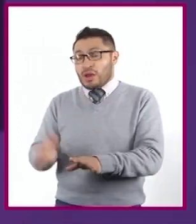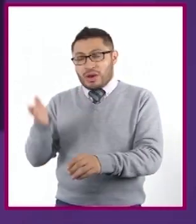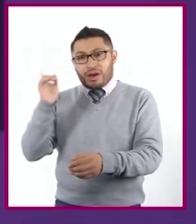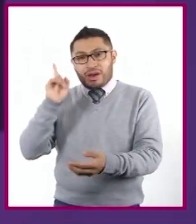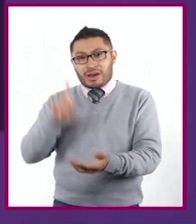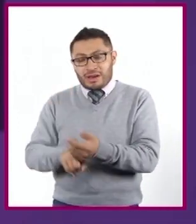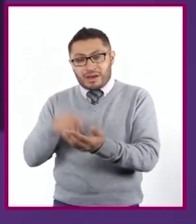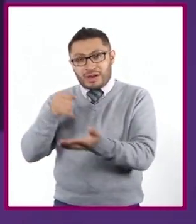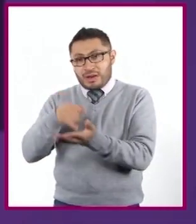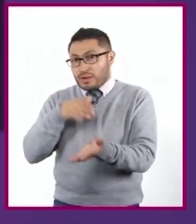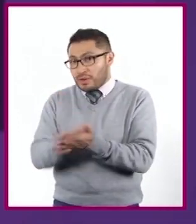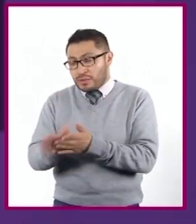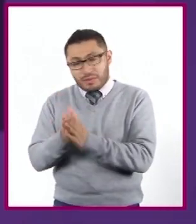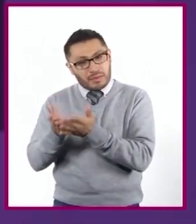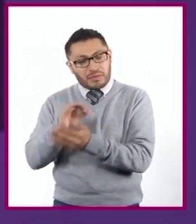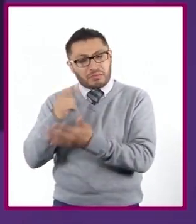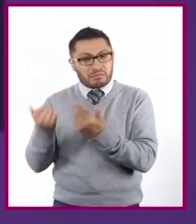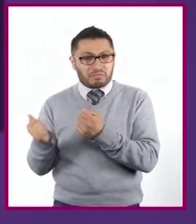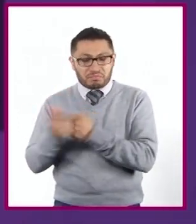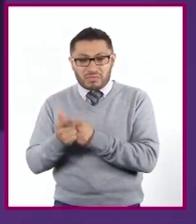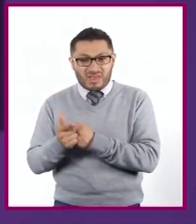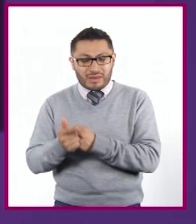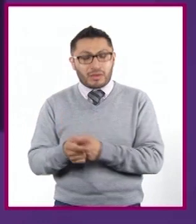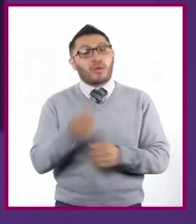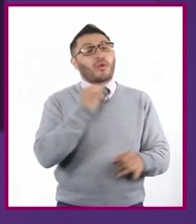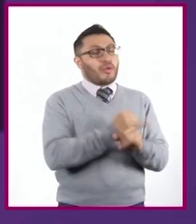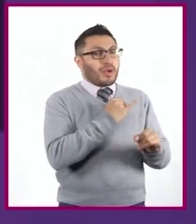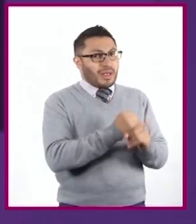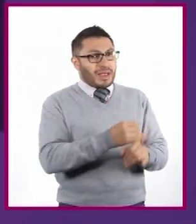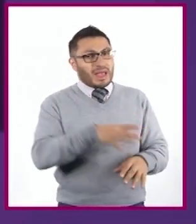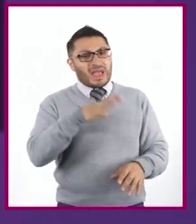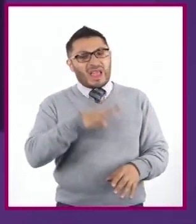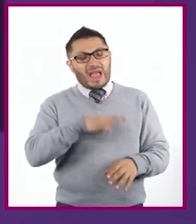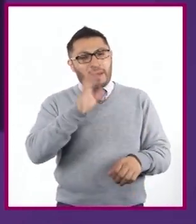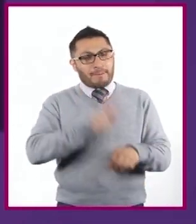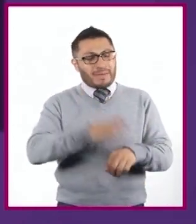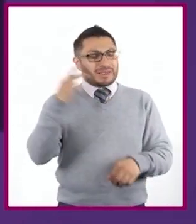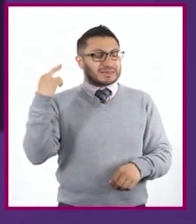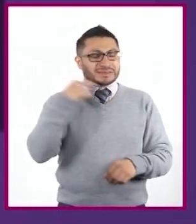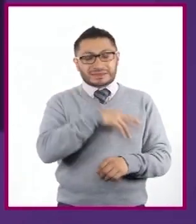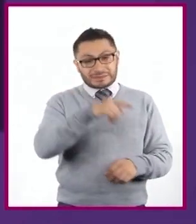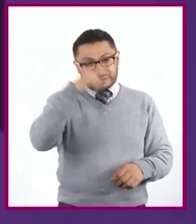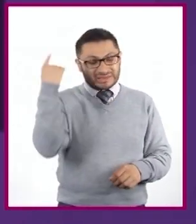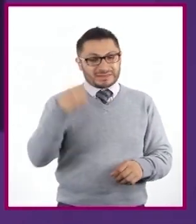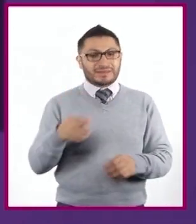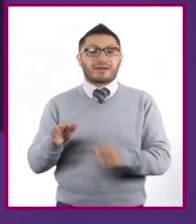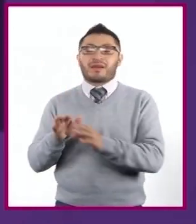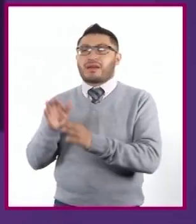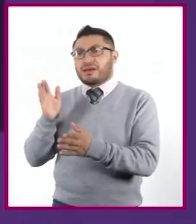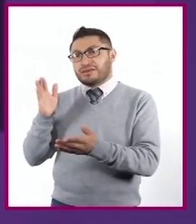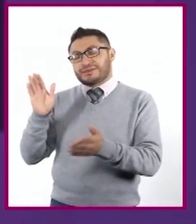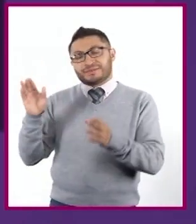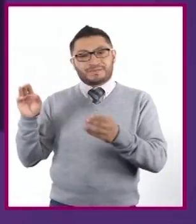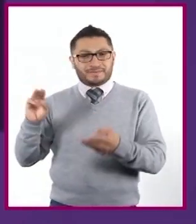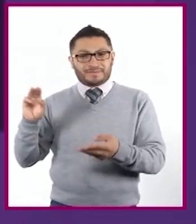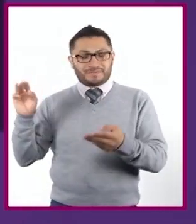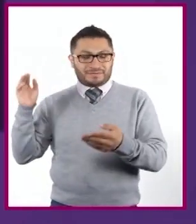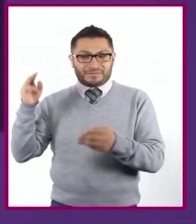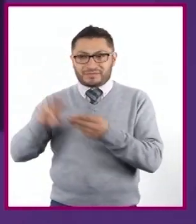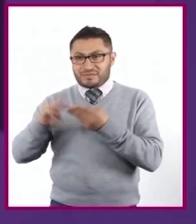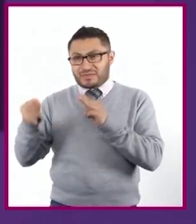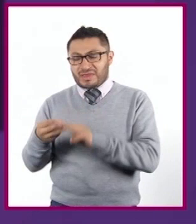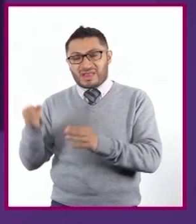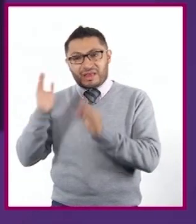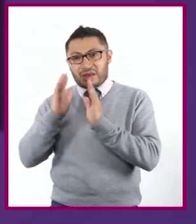en fuentes impresas. La búsqueda en Internet es mucho más rápida y fácil que la exploración de materiales impresos en